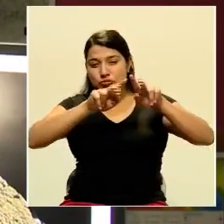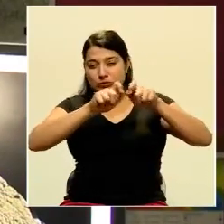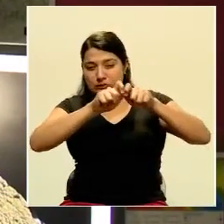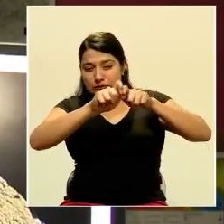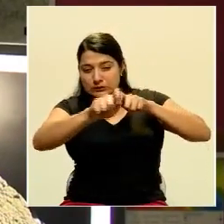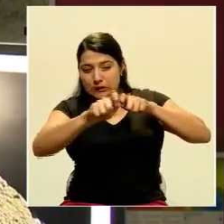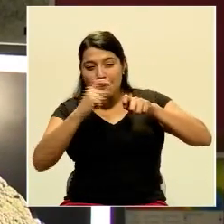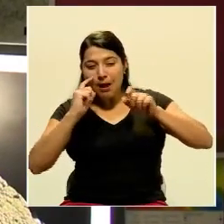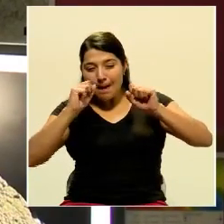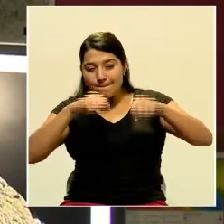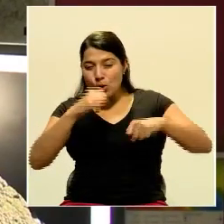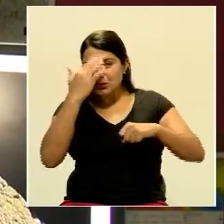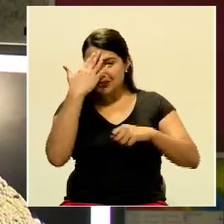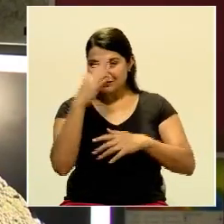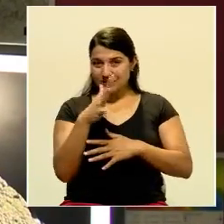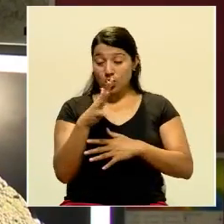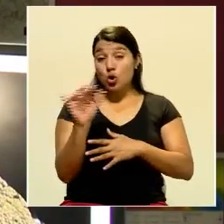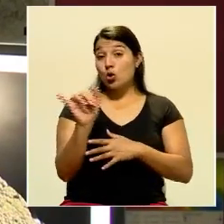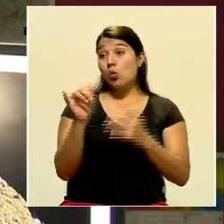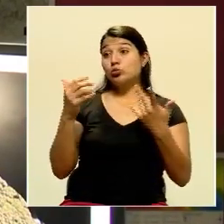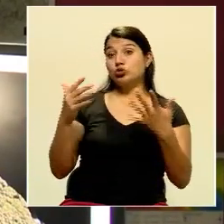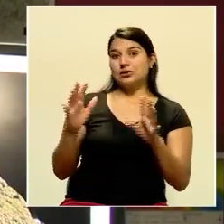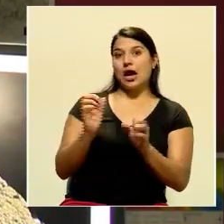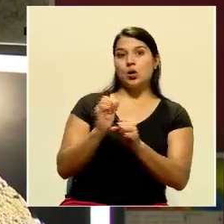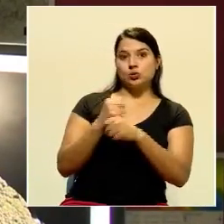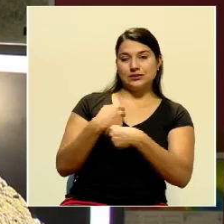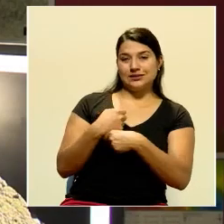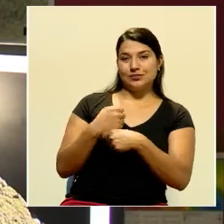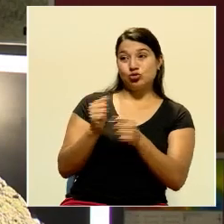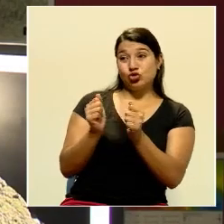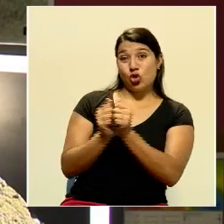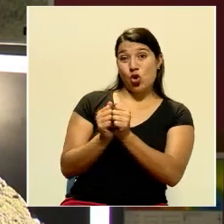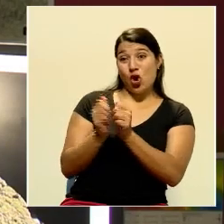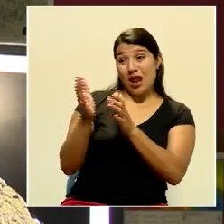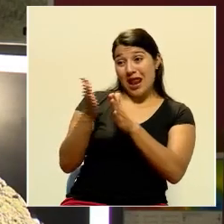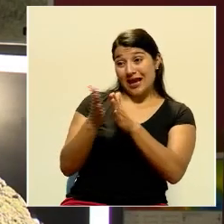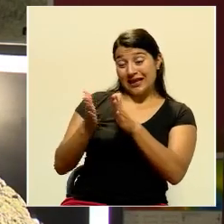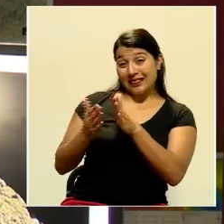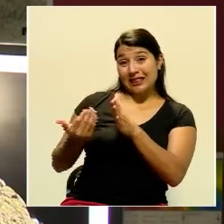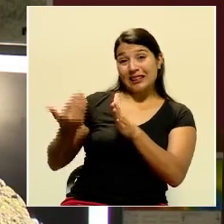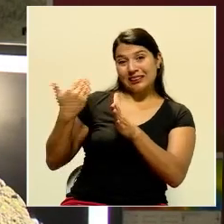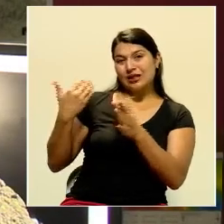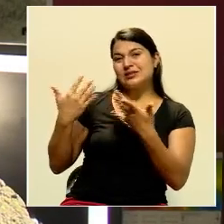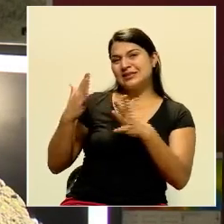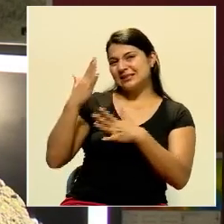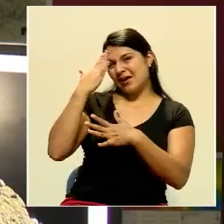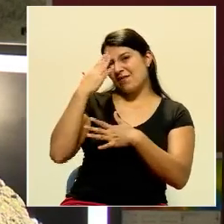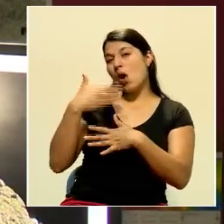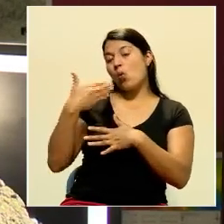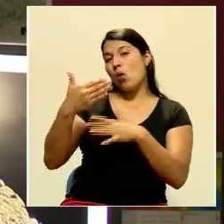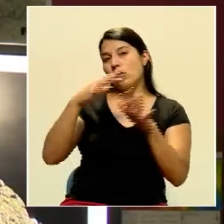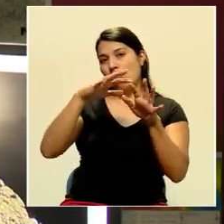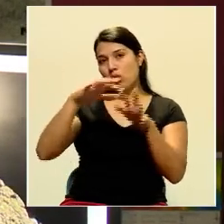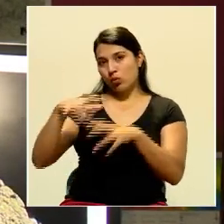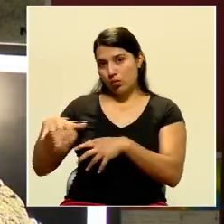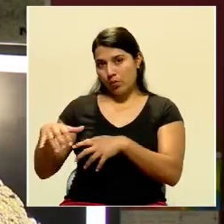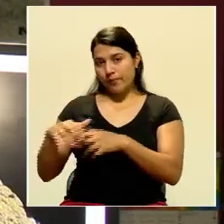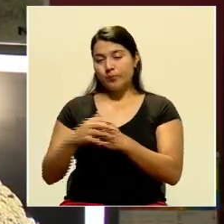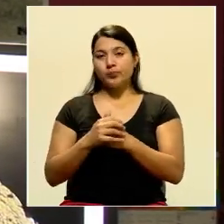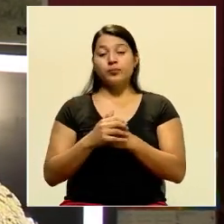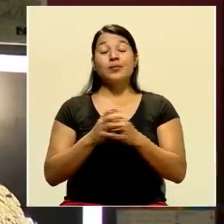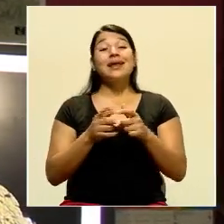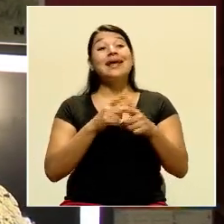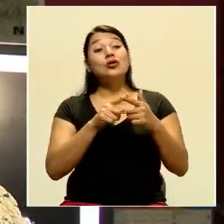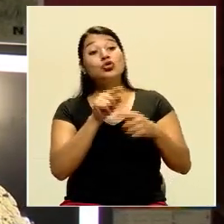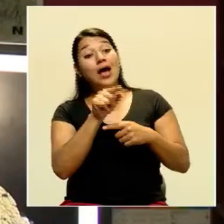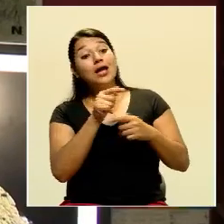más proyección, como lo hicimos aquí, que logramos a proyectar cuándo iba a caer, básicamente. Claro. Entonces aquí es el mismo escenario,